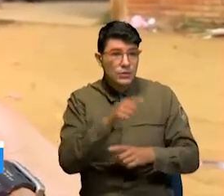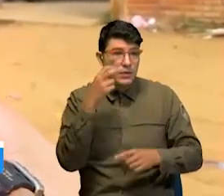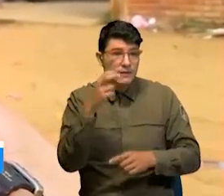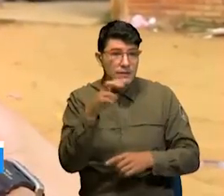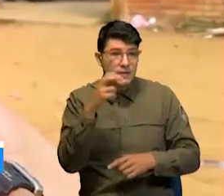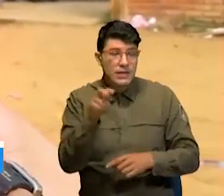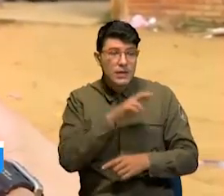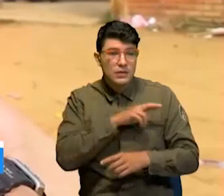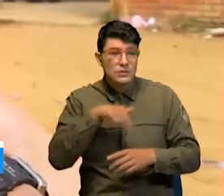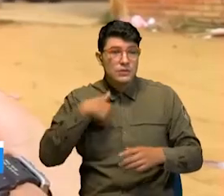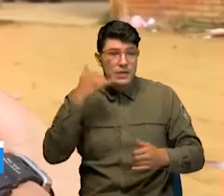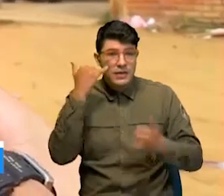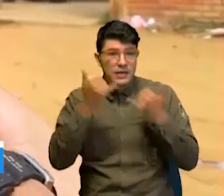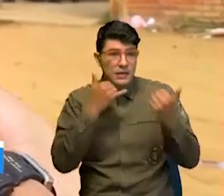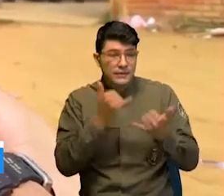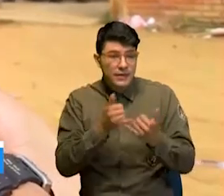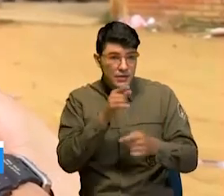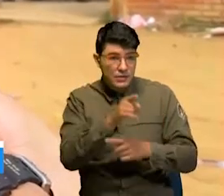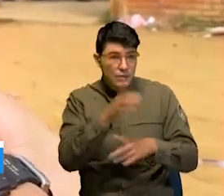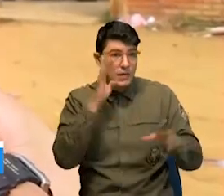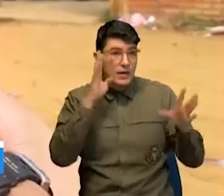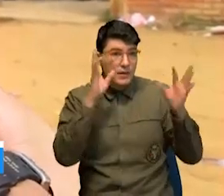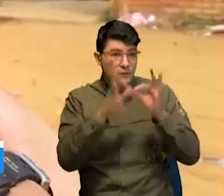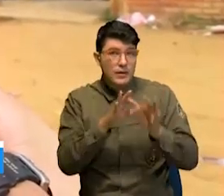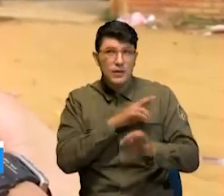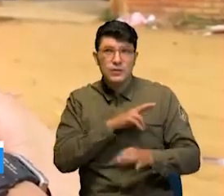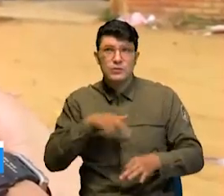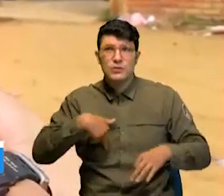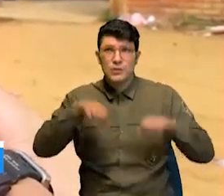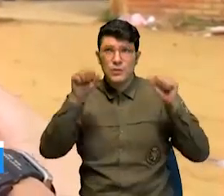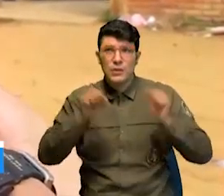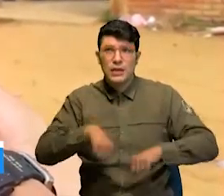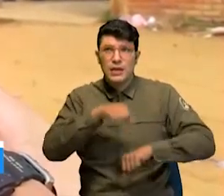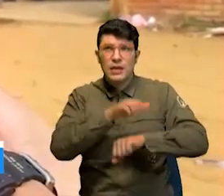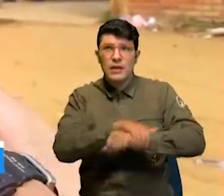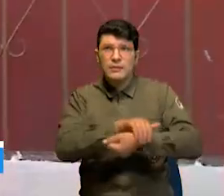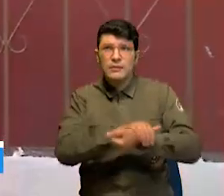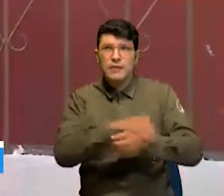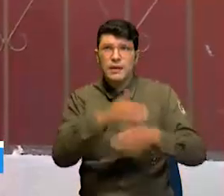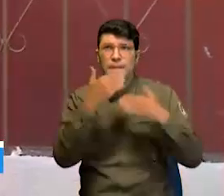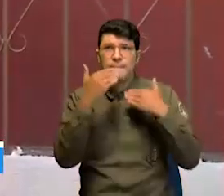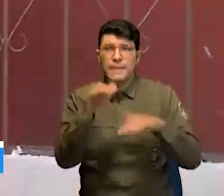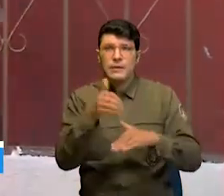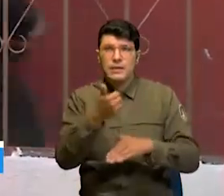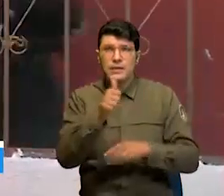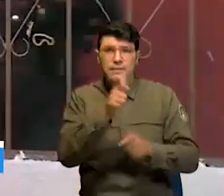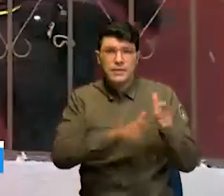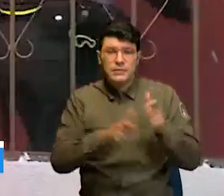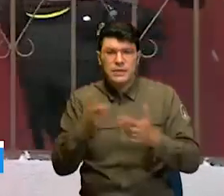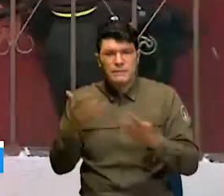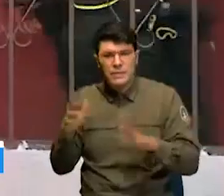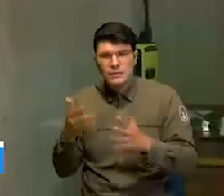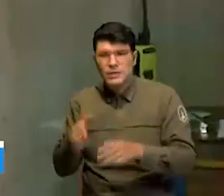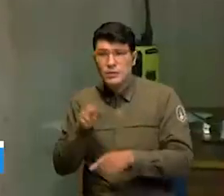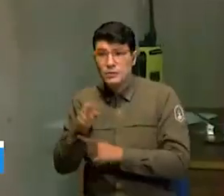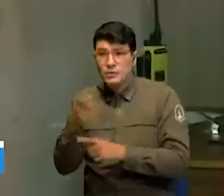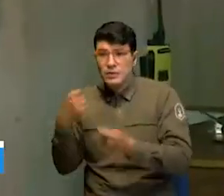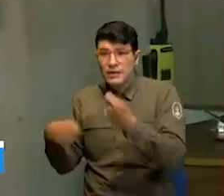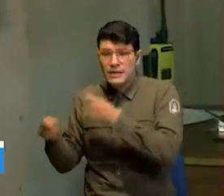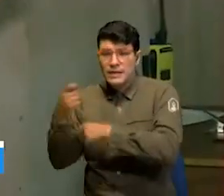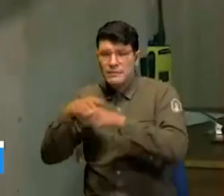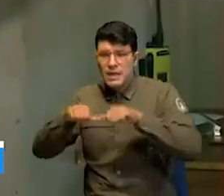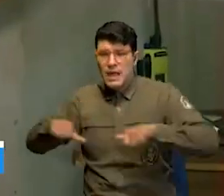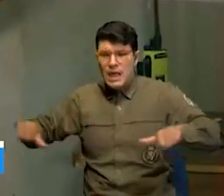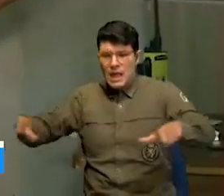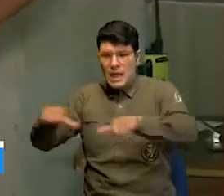materializado orientados a llegar a la captura de no menos de diez delincuentes según los cálculos allí se desprendían por lo